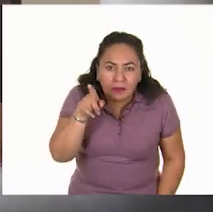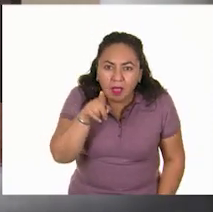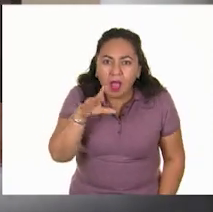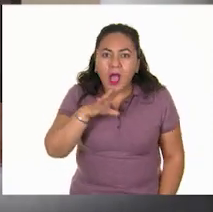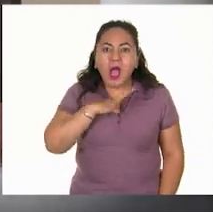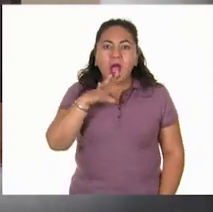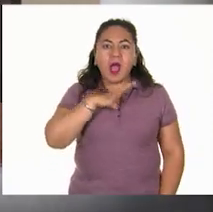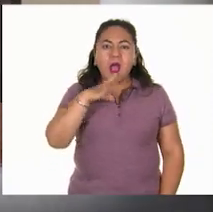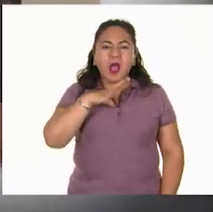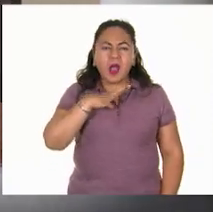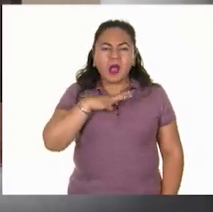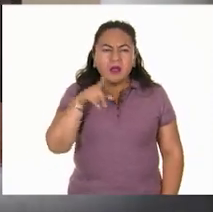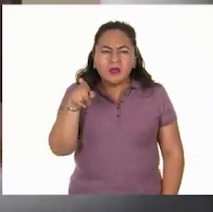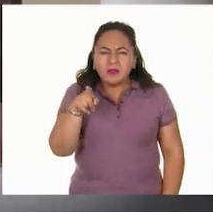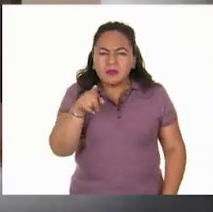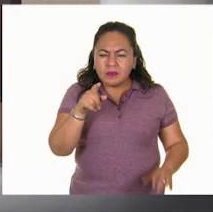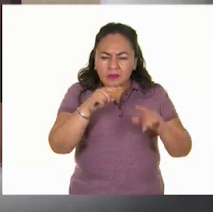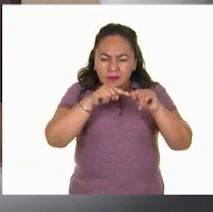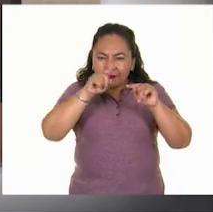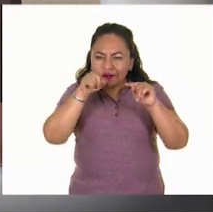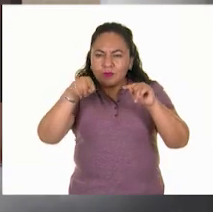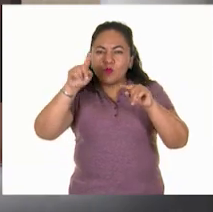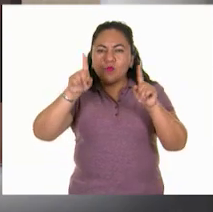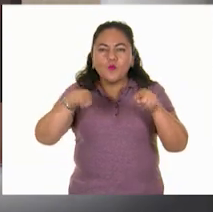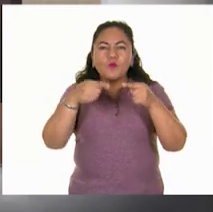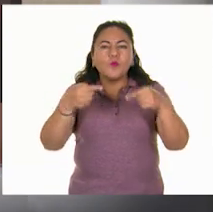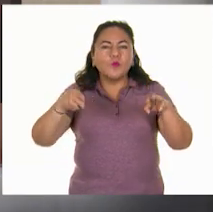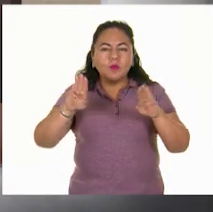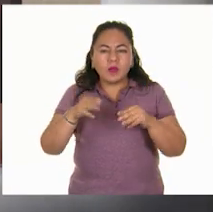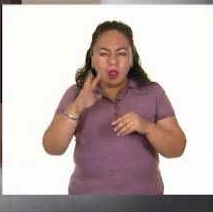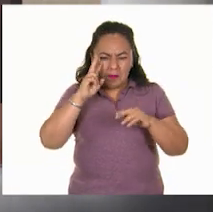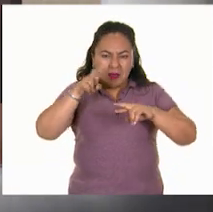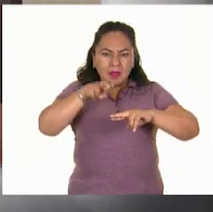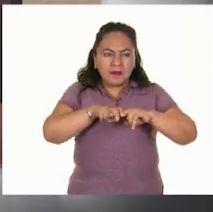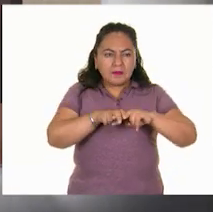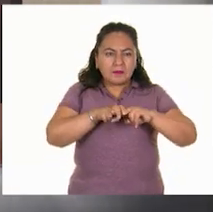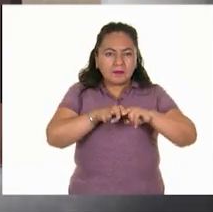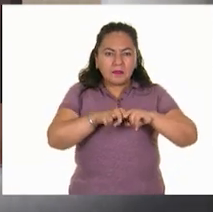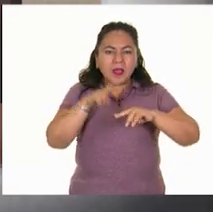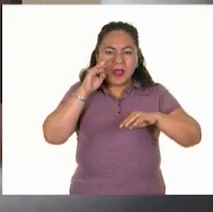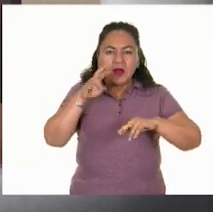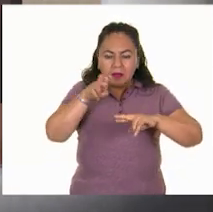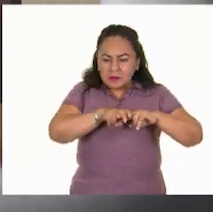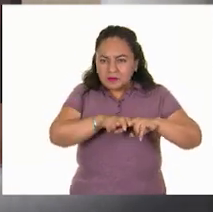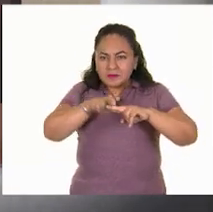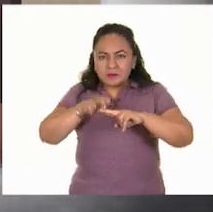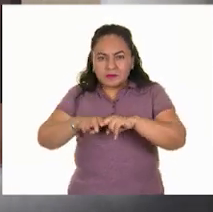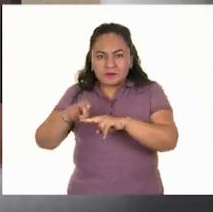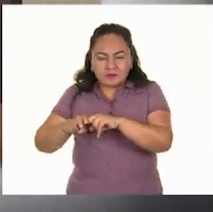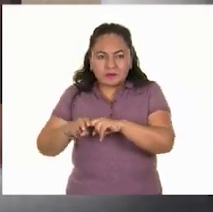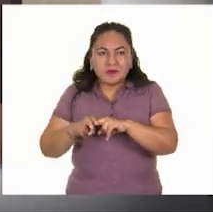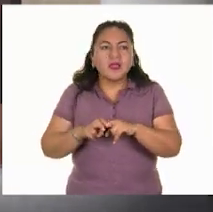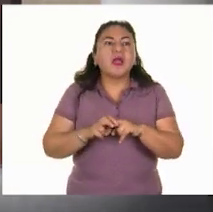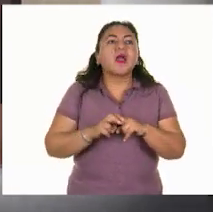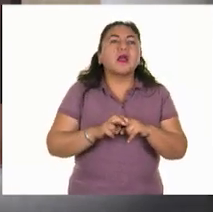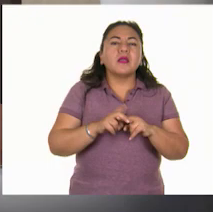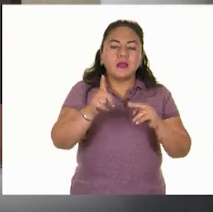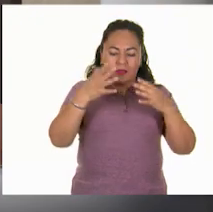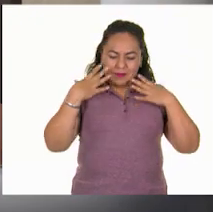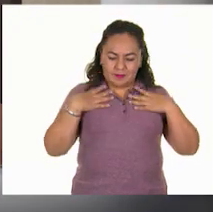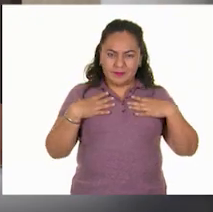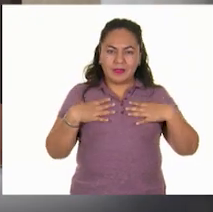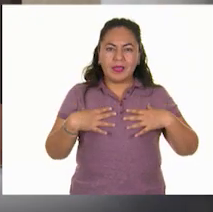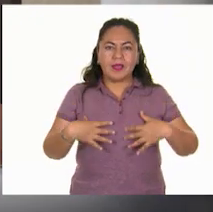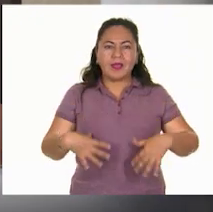unas partituras y parece que están sentados. Ahí puedo ver que están sentados. Y alguien trae un traje